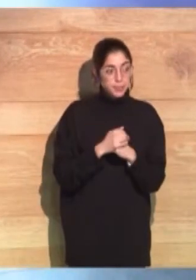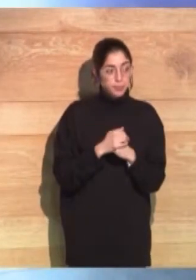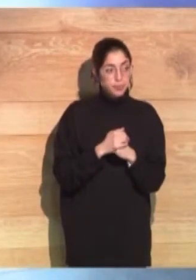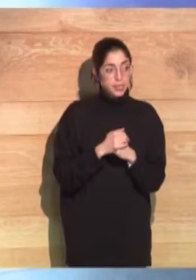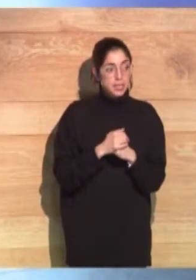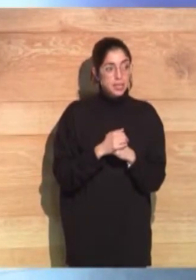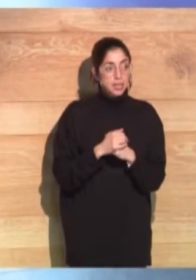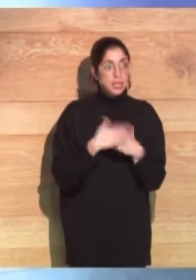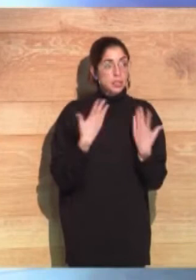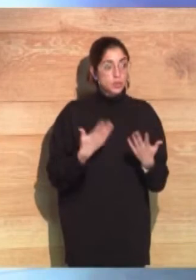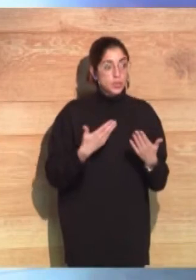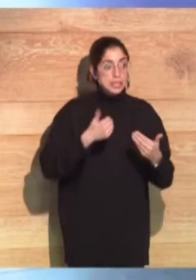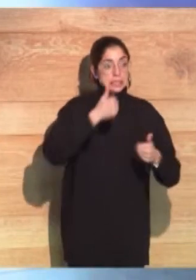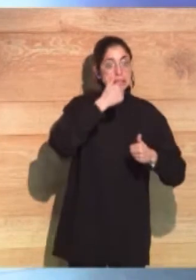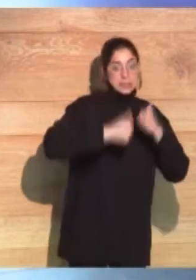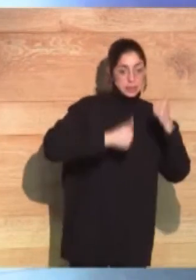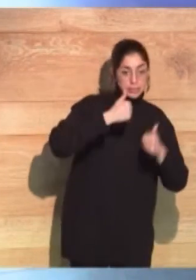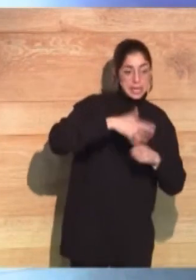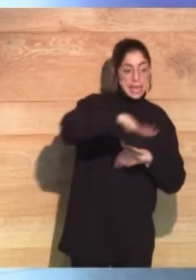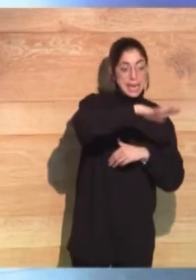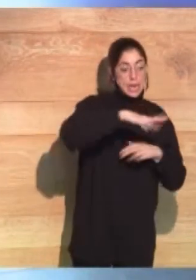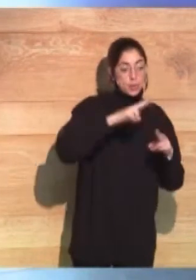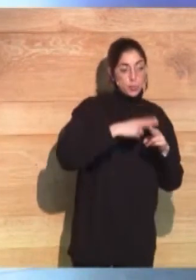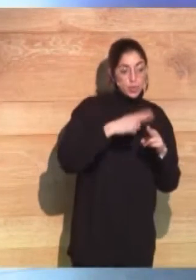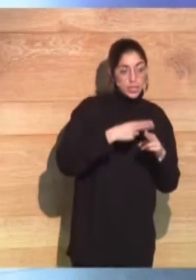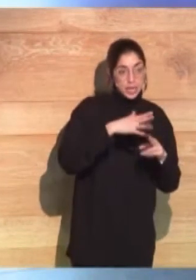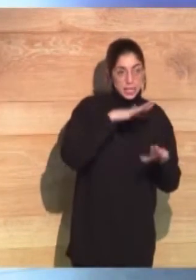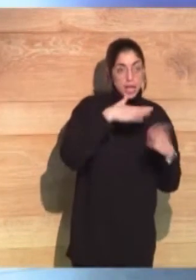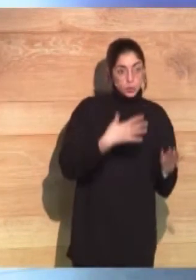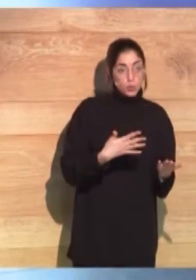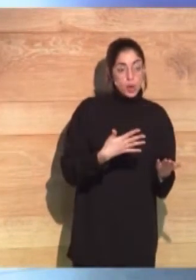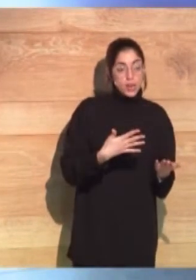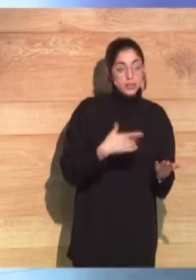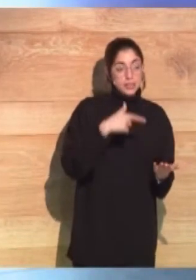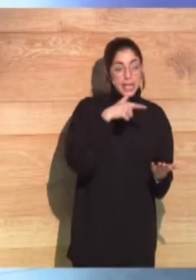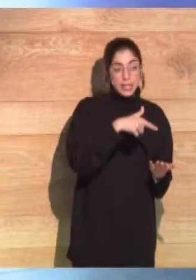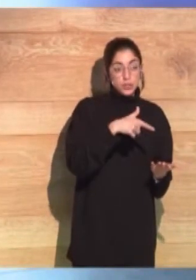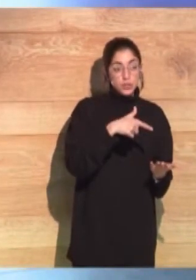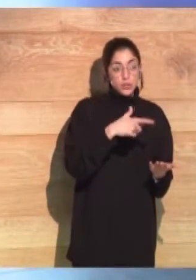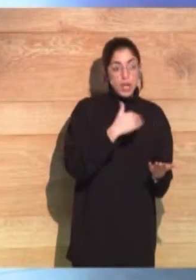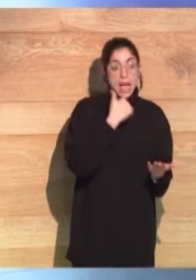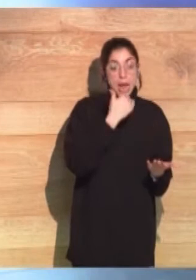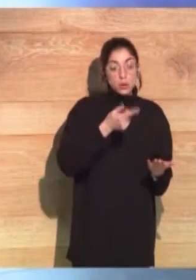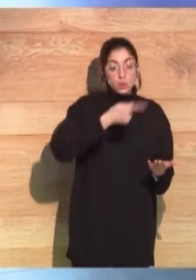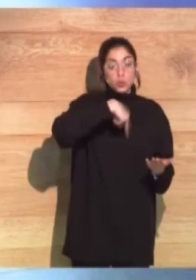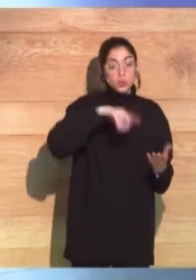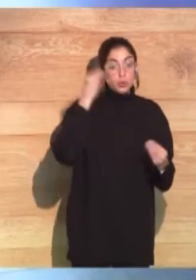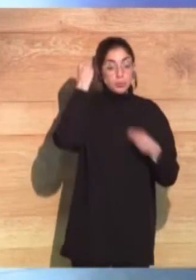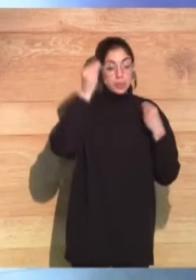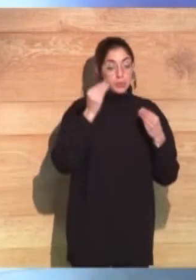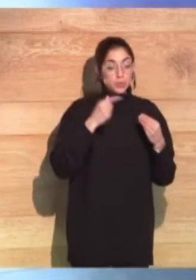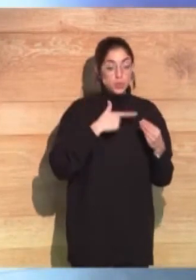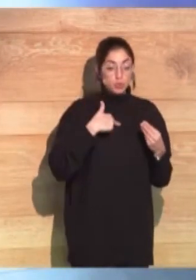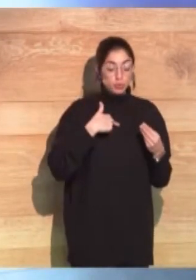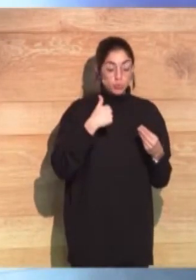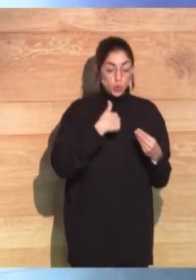las rivalidades geopolíticas existentes es algo que nos gustaría que no existiesen. Nos